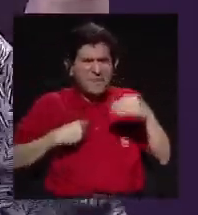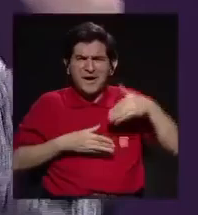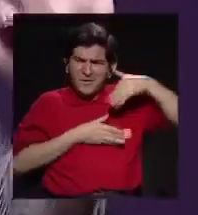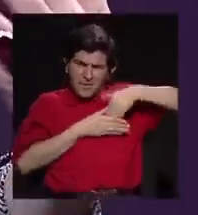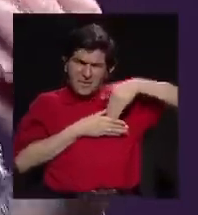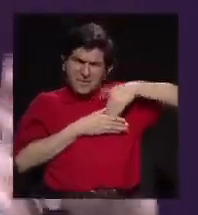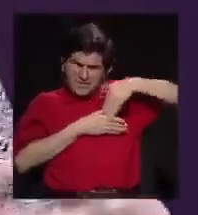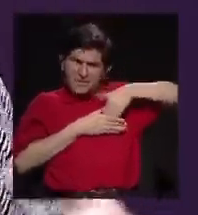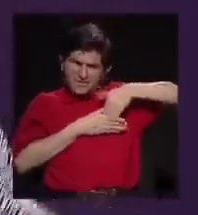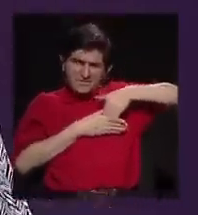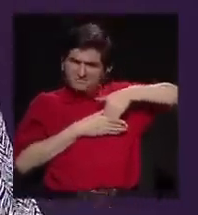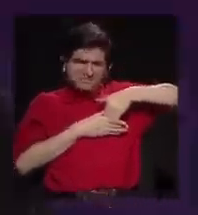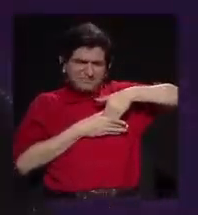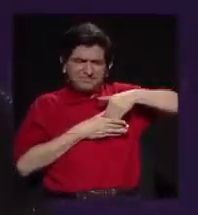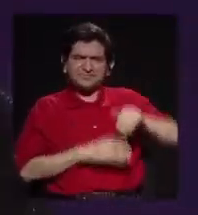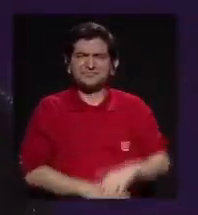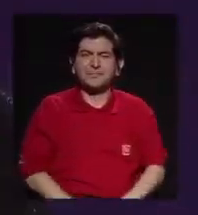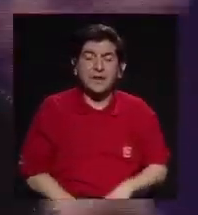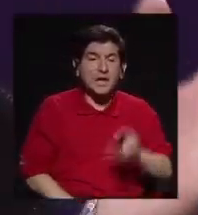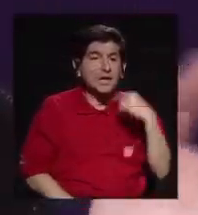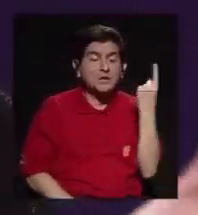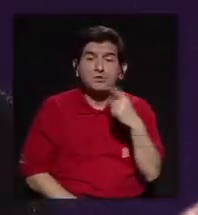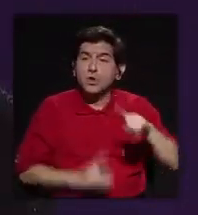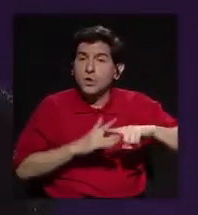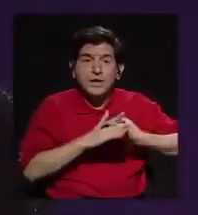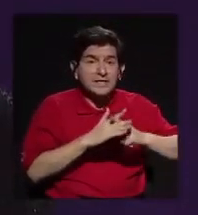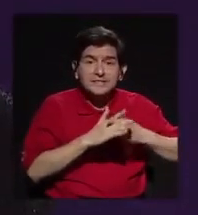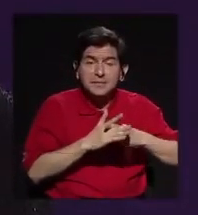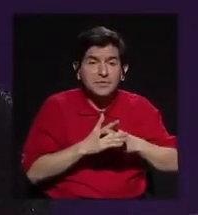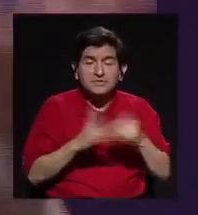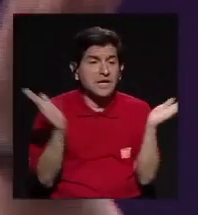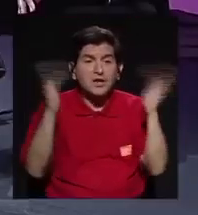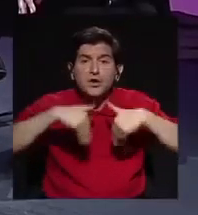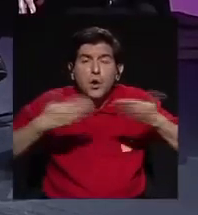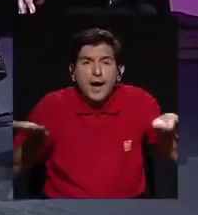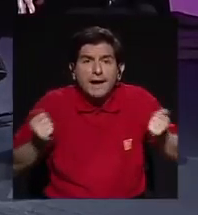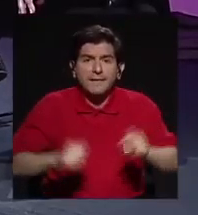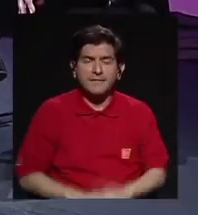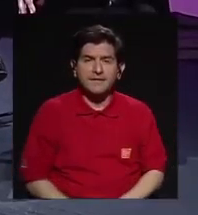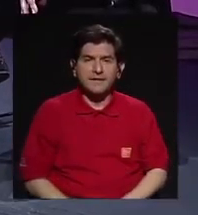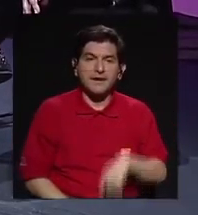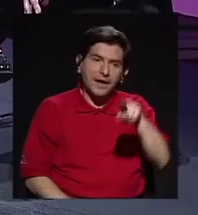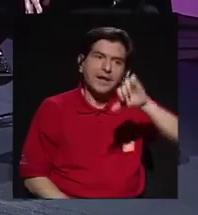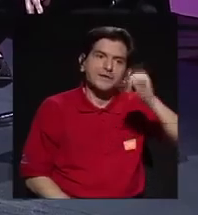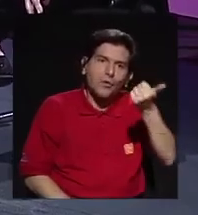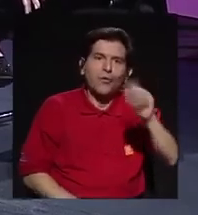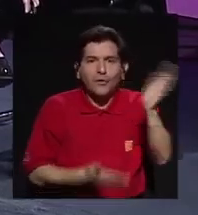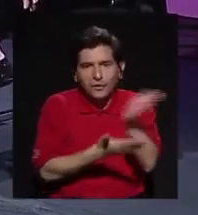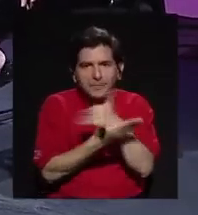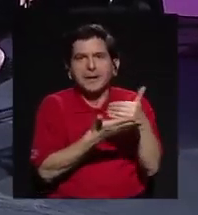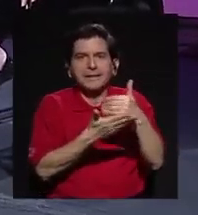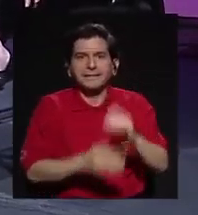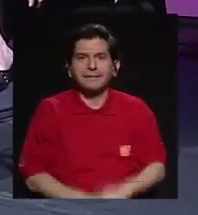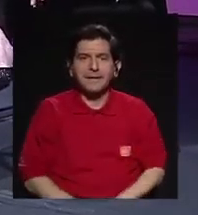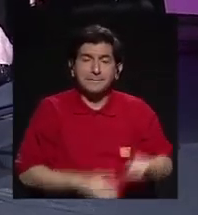interiorizar. Como interiorizar. Sí. No solo interiorizar, es que los mecanismos prácticamente no existen. Esa es otra, ¿verdad? Efectivamente, esos mecanismos, por ejemplo,